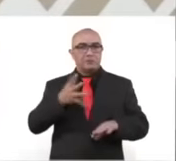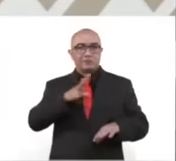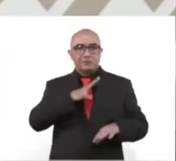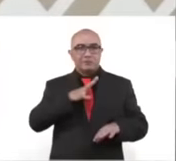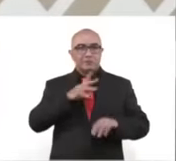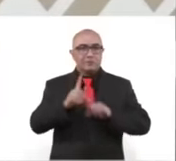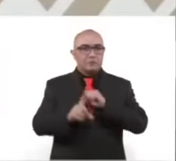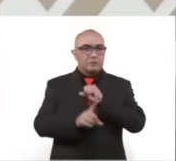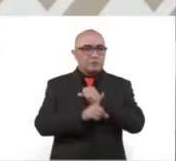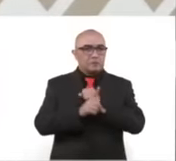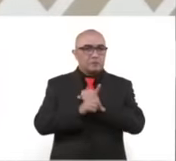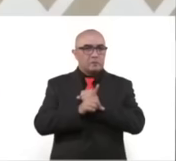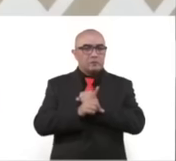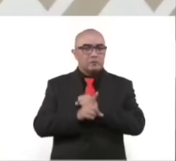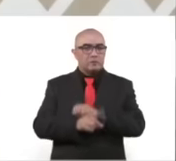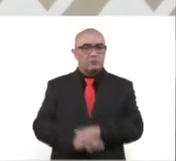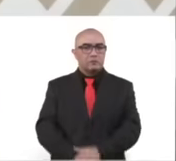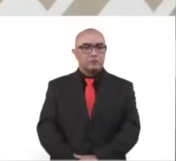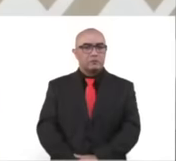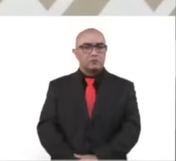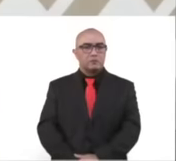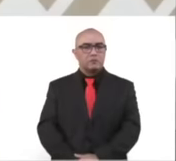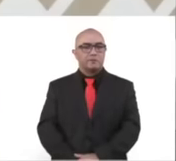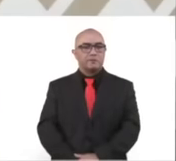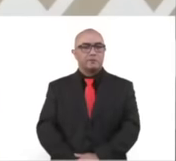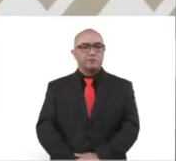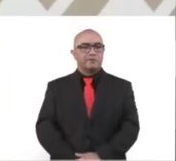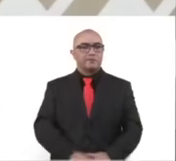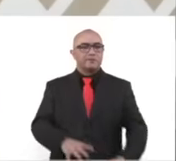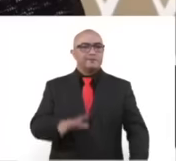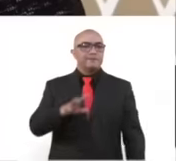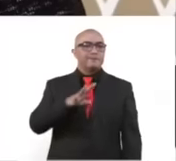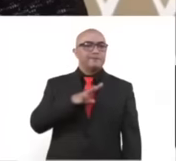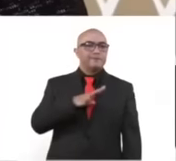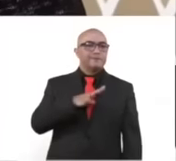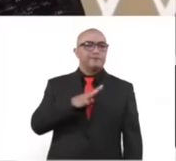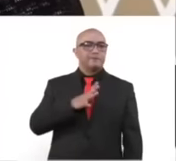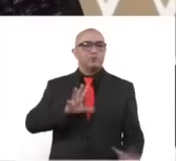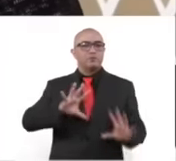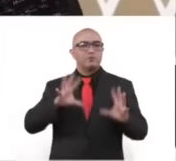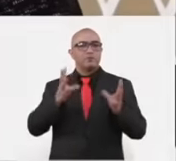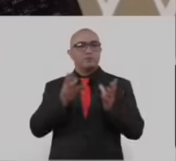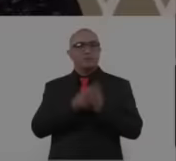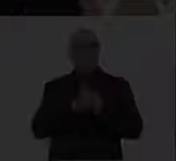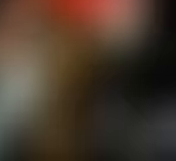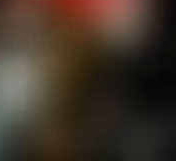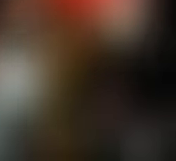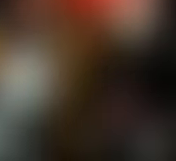problemas, ha tenido una campaña en contra.